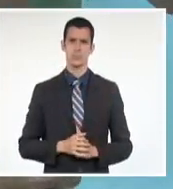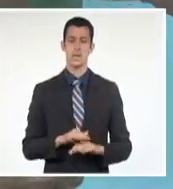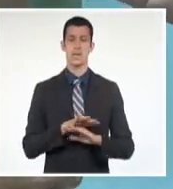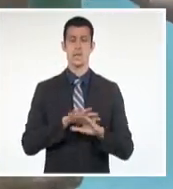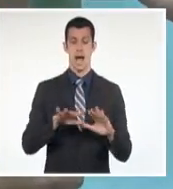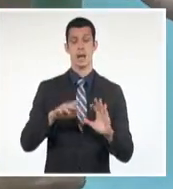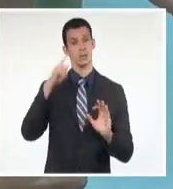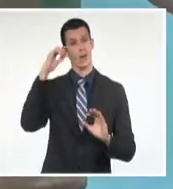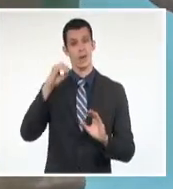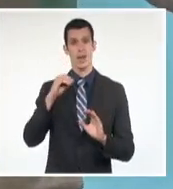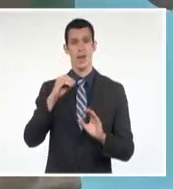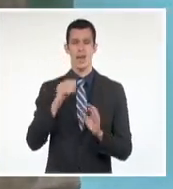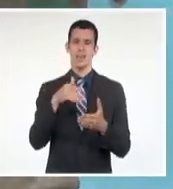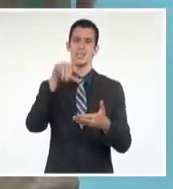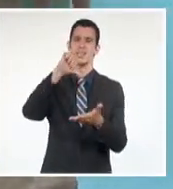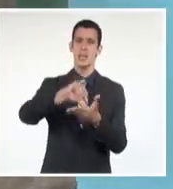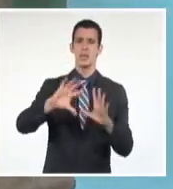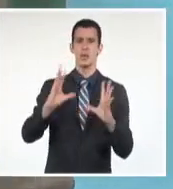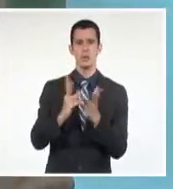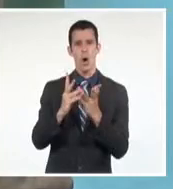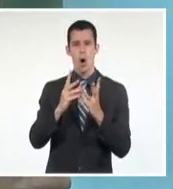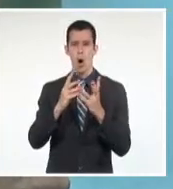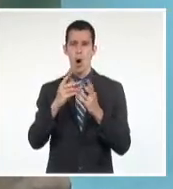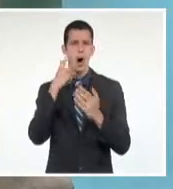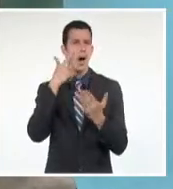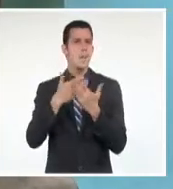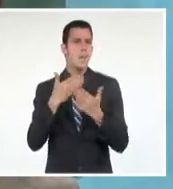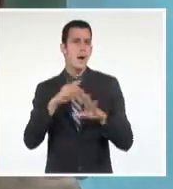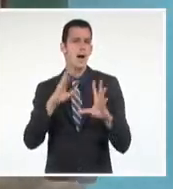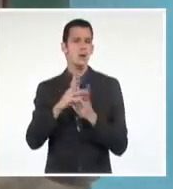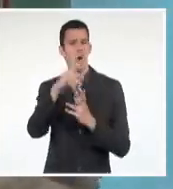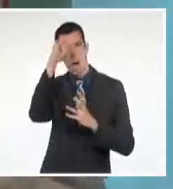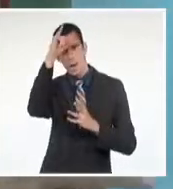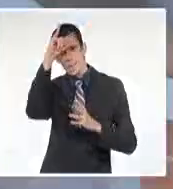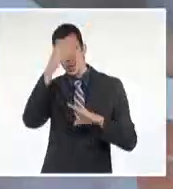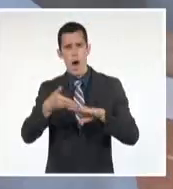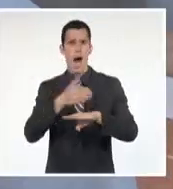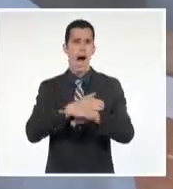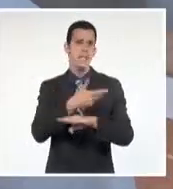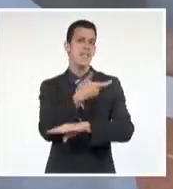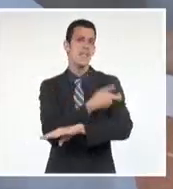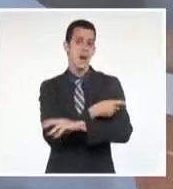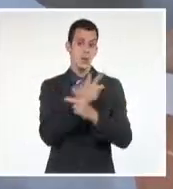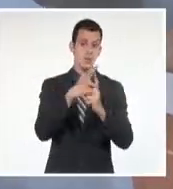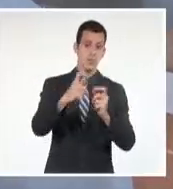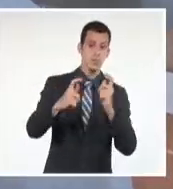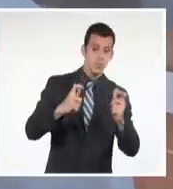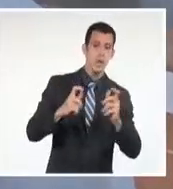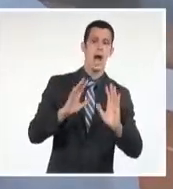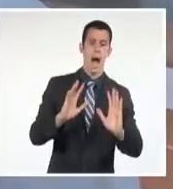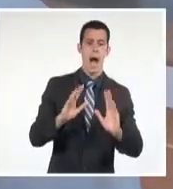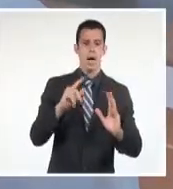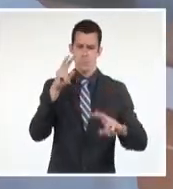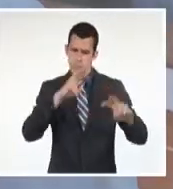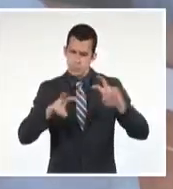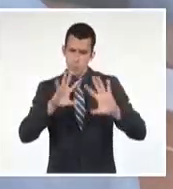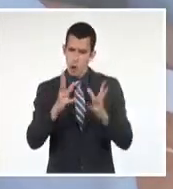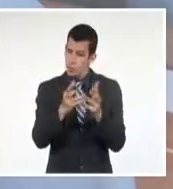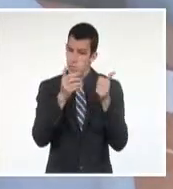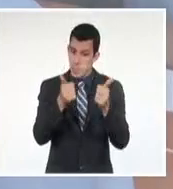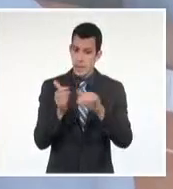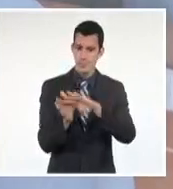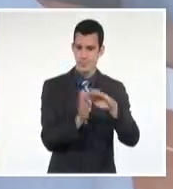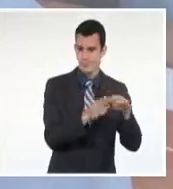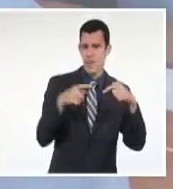este paso y por eso estamos iniciando la vacunación en los niños de 3 a 11, pero además iniciamos ya la